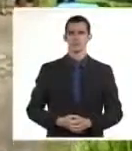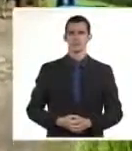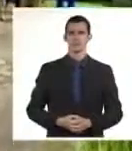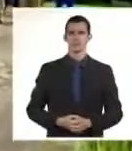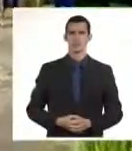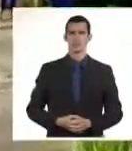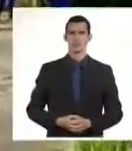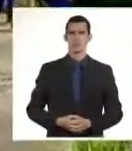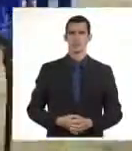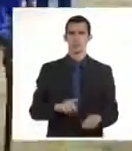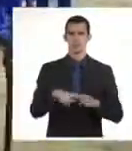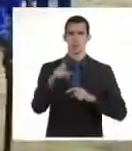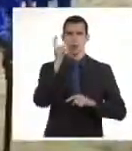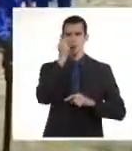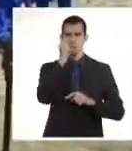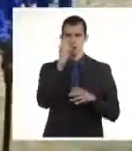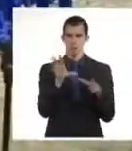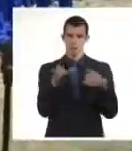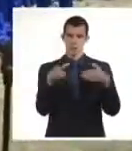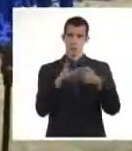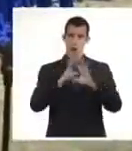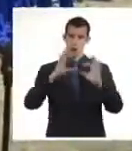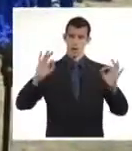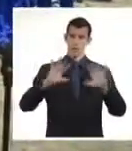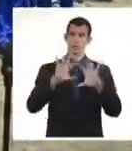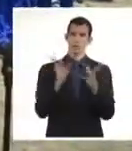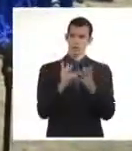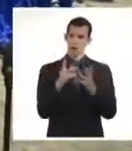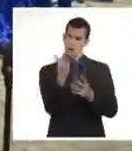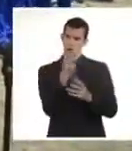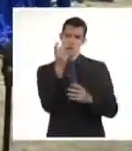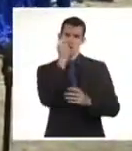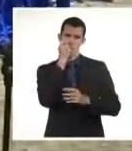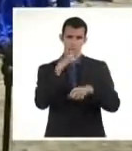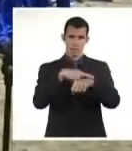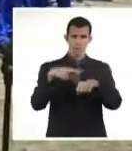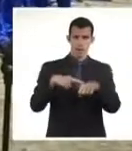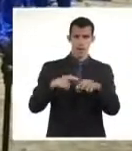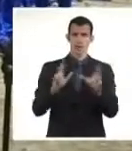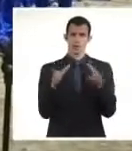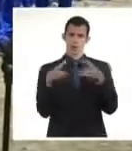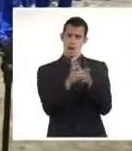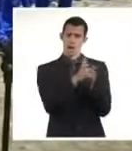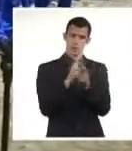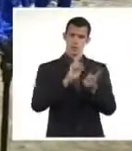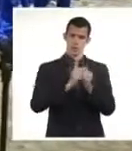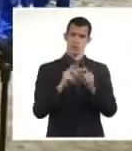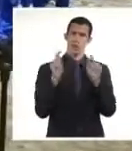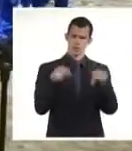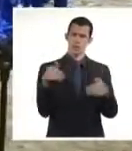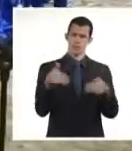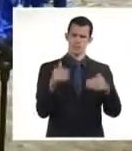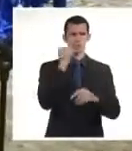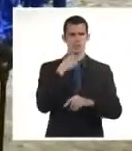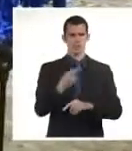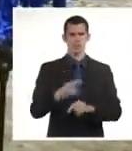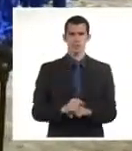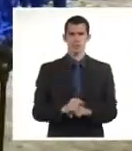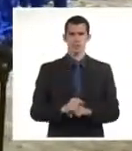presidente del comité olímpico cubano y osvaldo venta un monte ayer presidente del indert indica el periodista rubén de hembras previo el acto